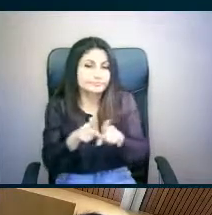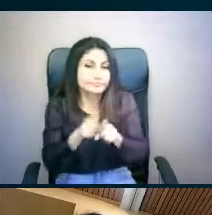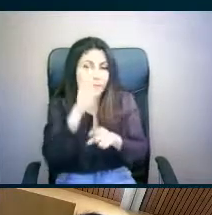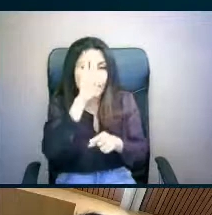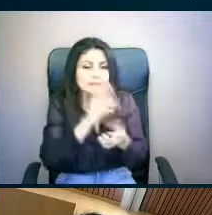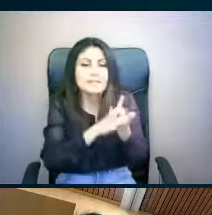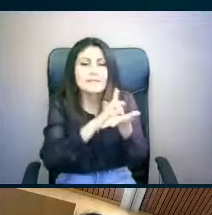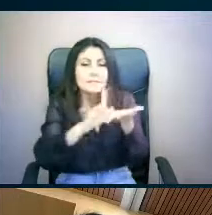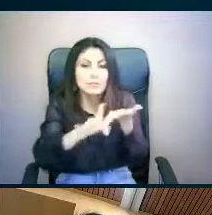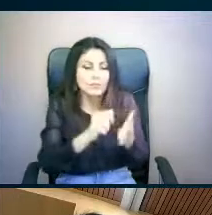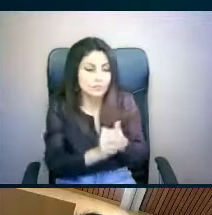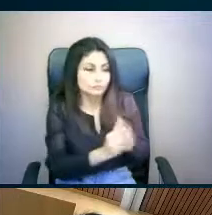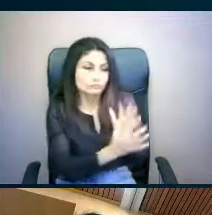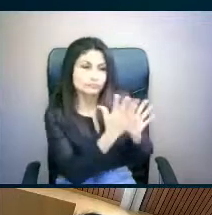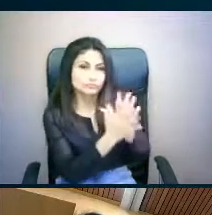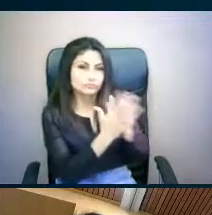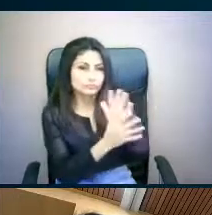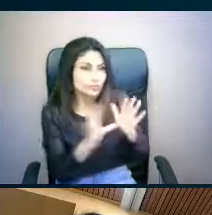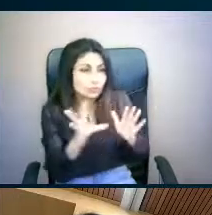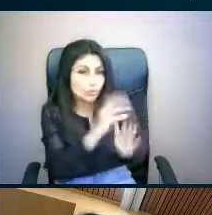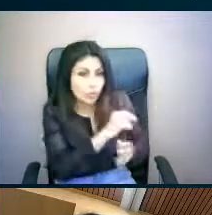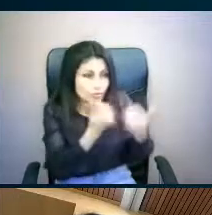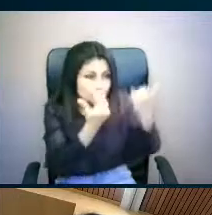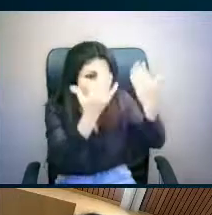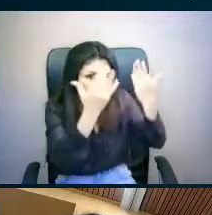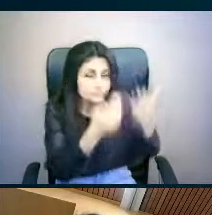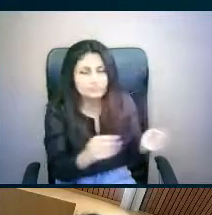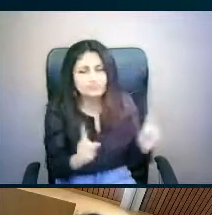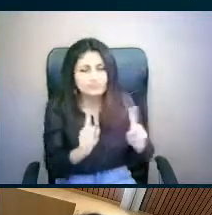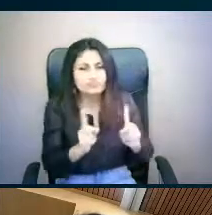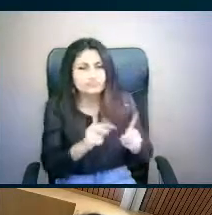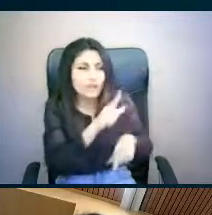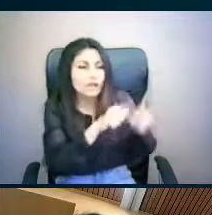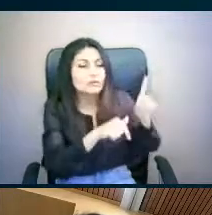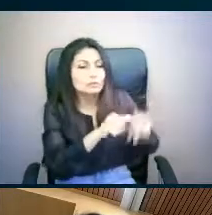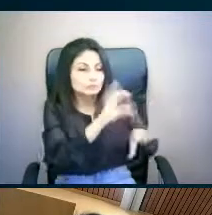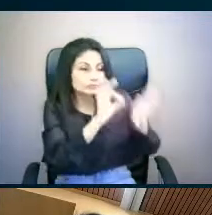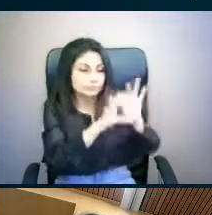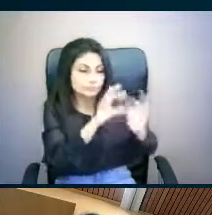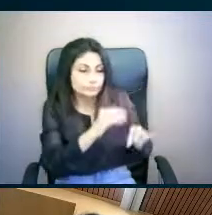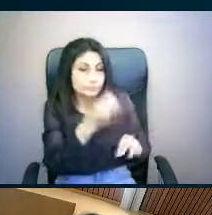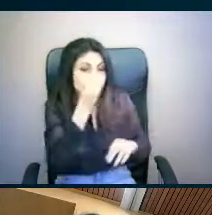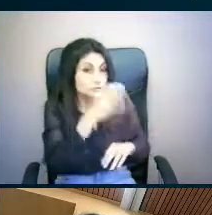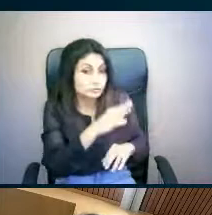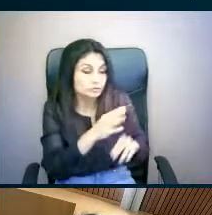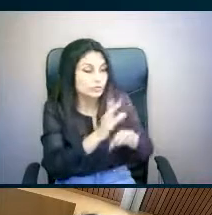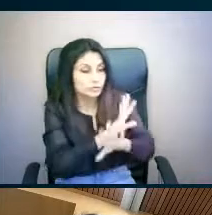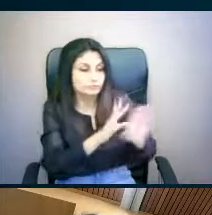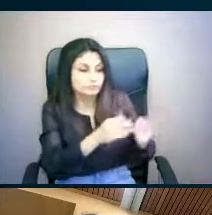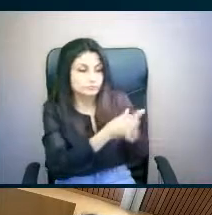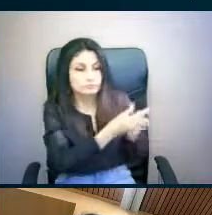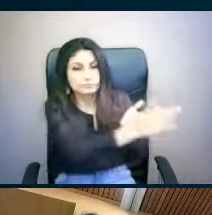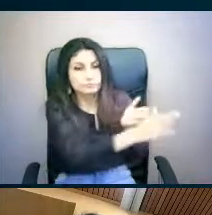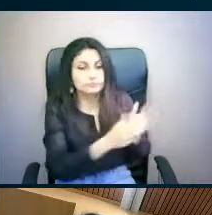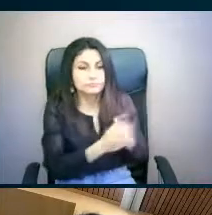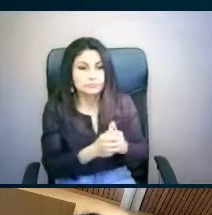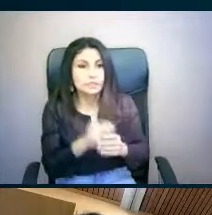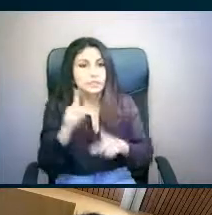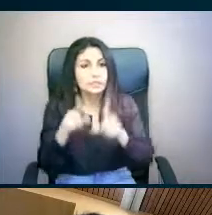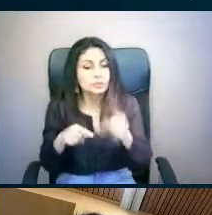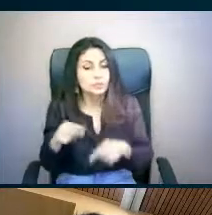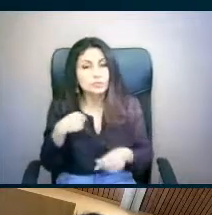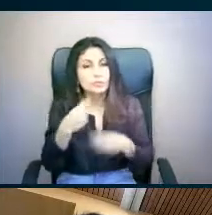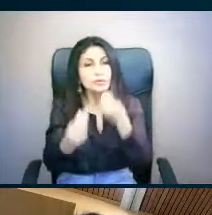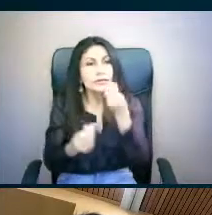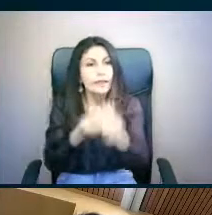dentro del análisis lo que necesitamos o lo que no va a servir. Para esto, en este caso, alguno de los filtros que hicimos fue